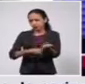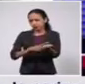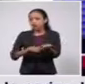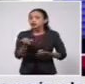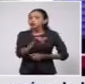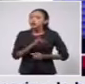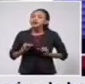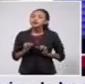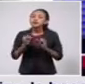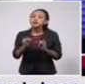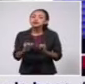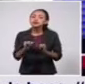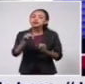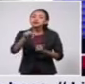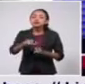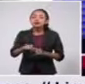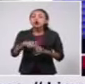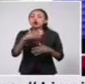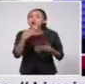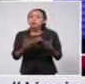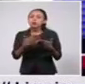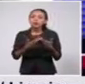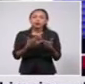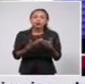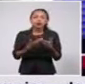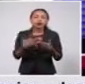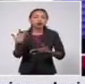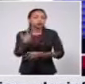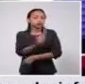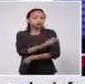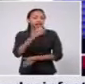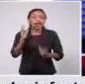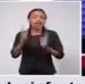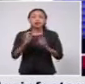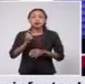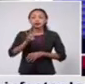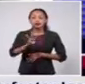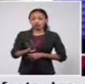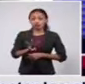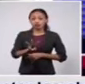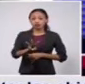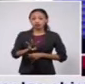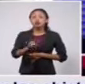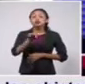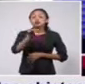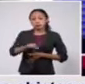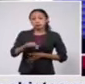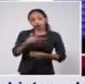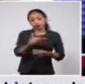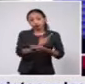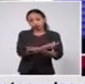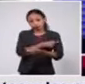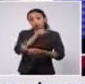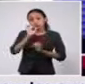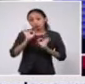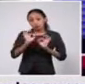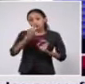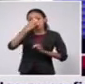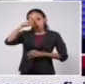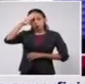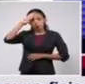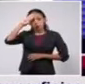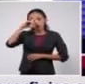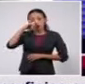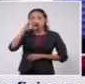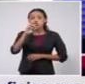seguimiento al desarrollo de los ensayos clínicos fase 3 de los candidatos vacunales cubanos anti-COVID-19 Soberana 02